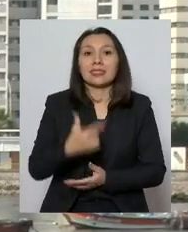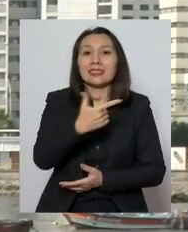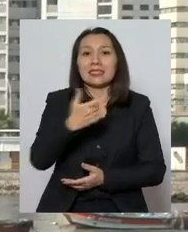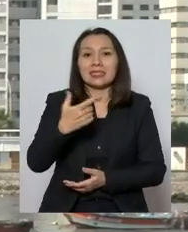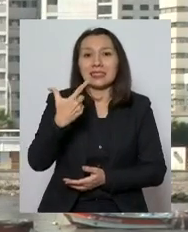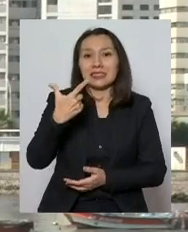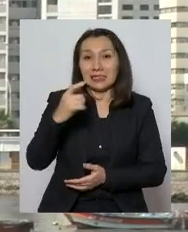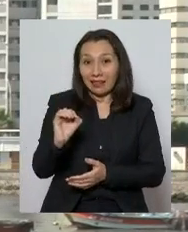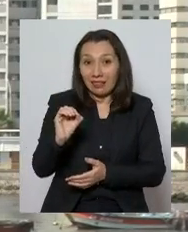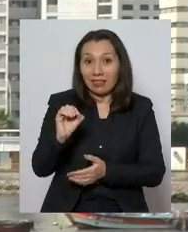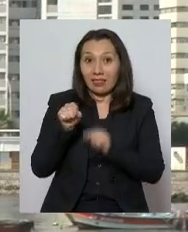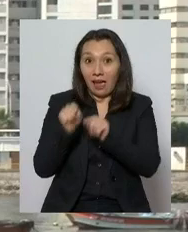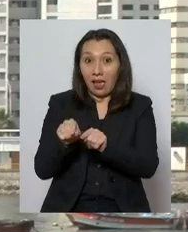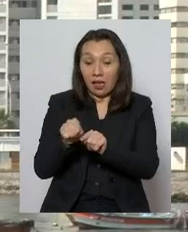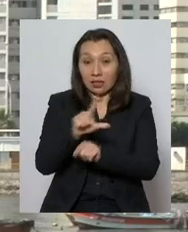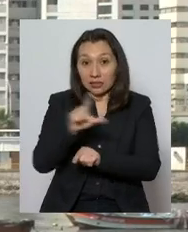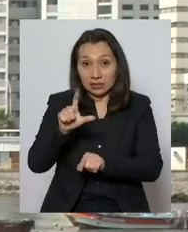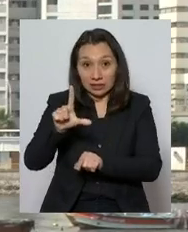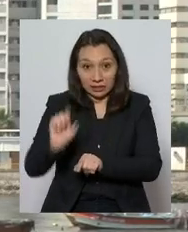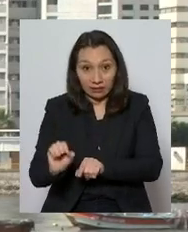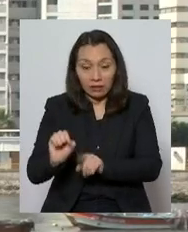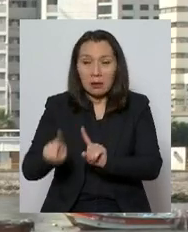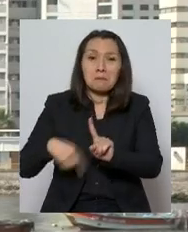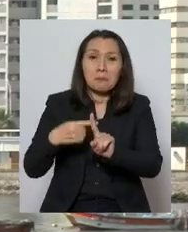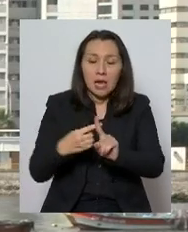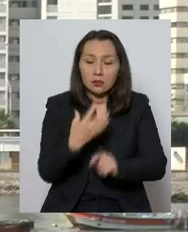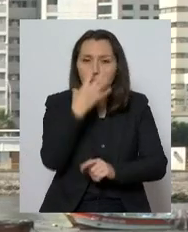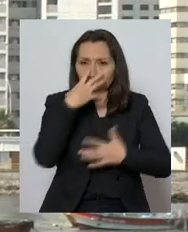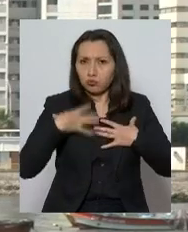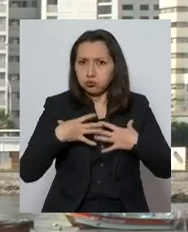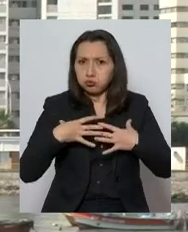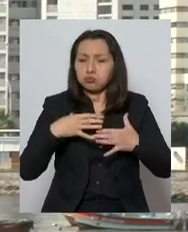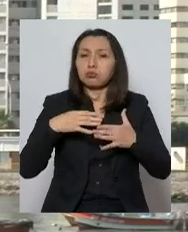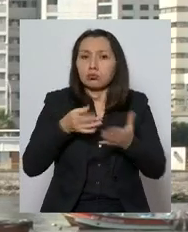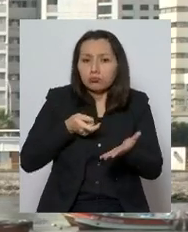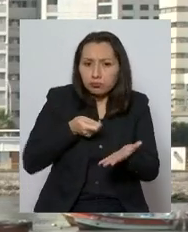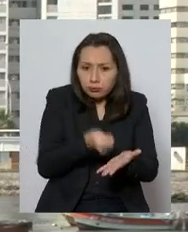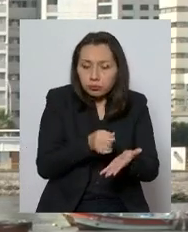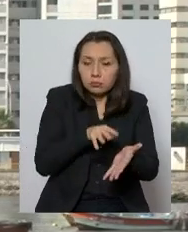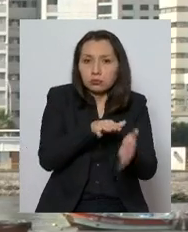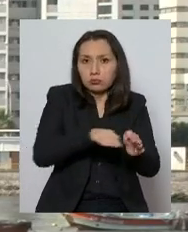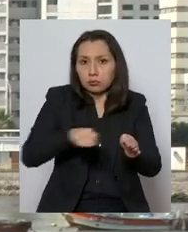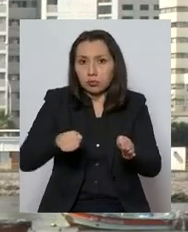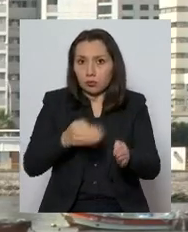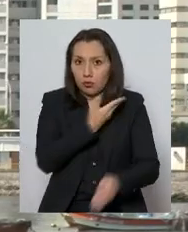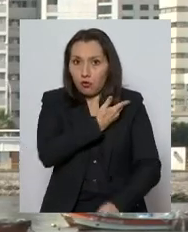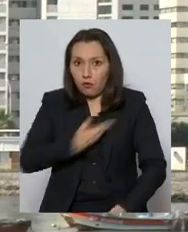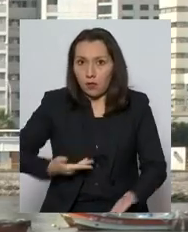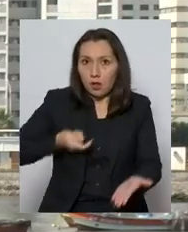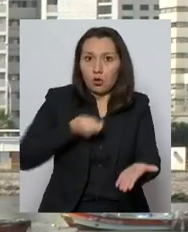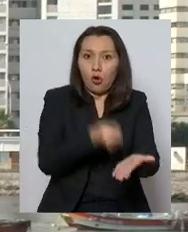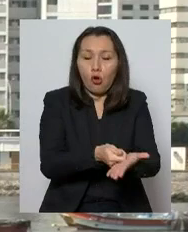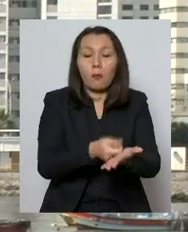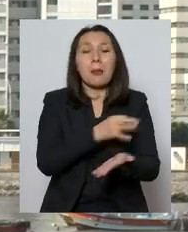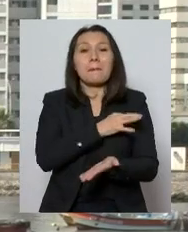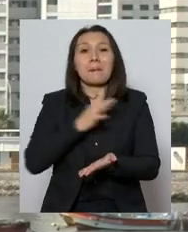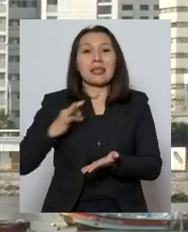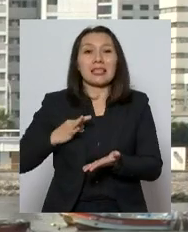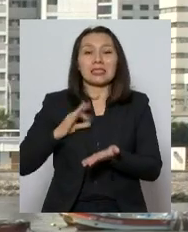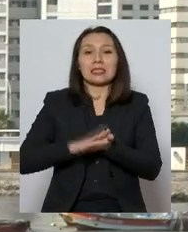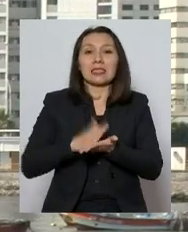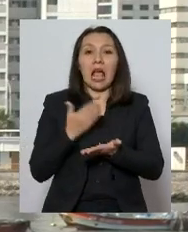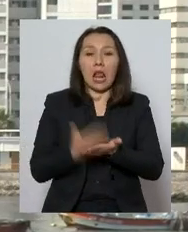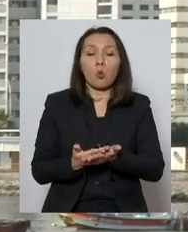770 de estos equipamientos adicionales son adquiridos por el gobierno a través del Ministerio de